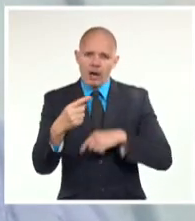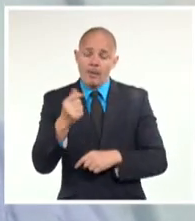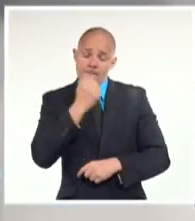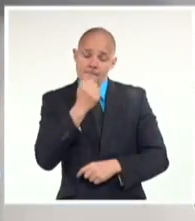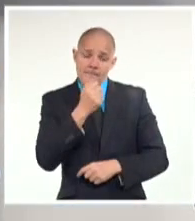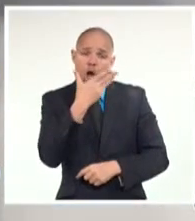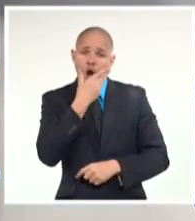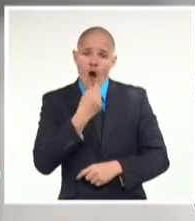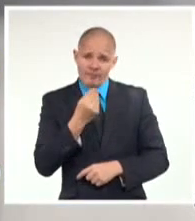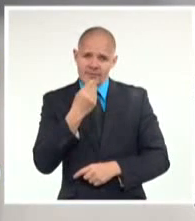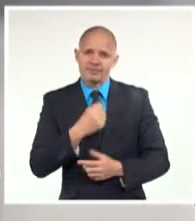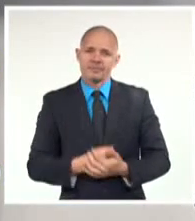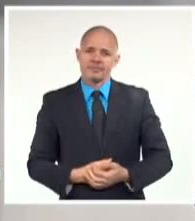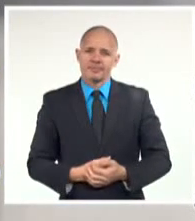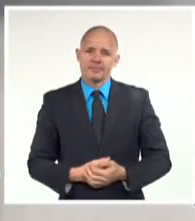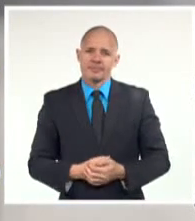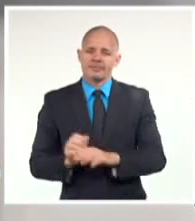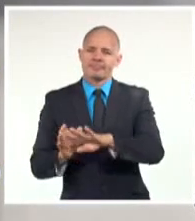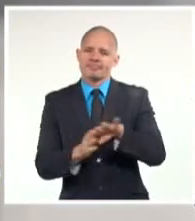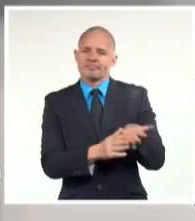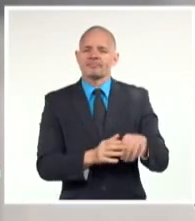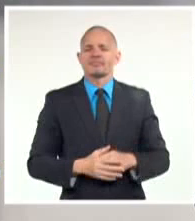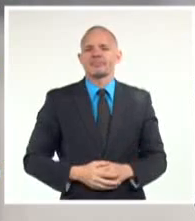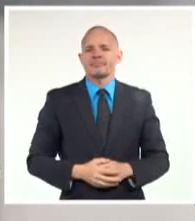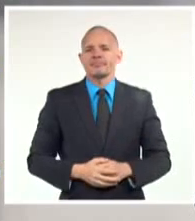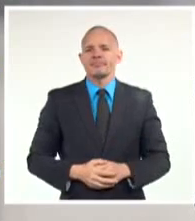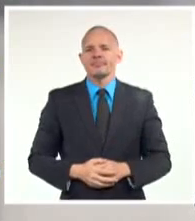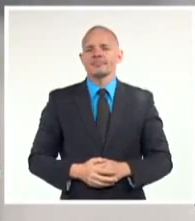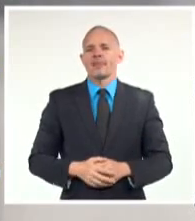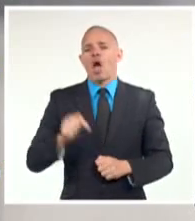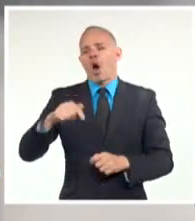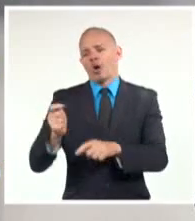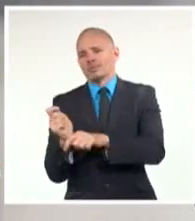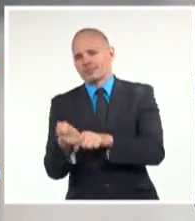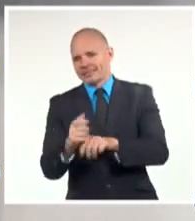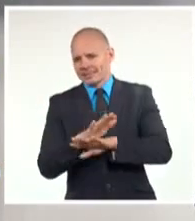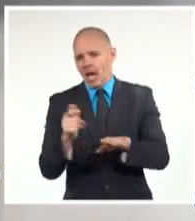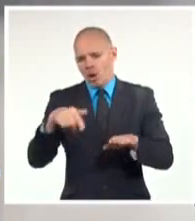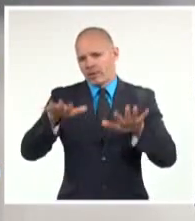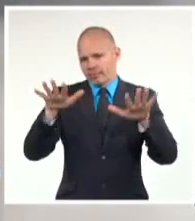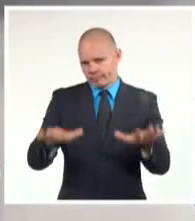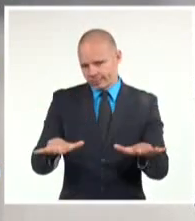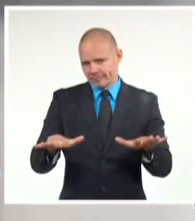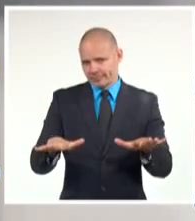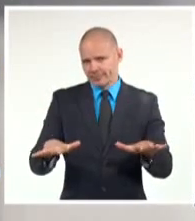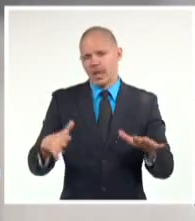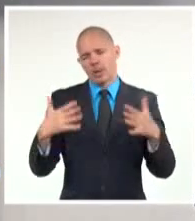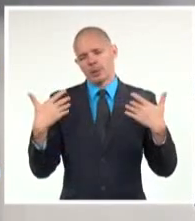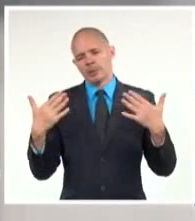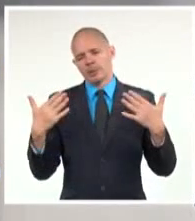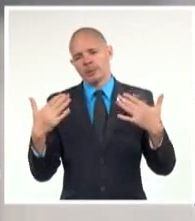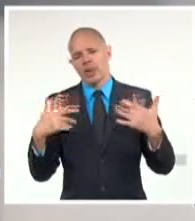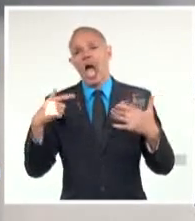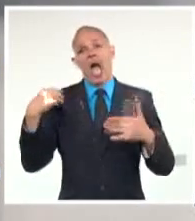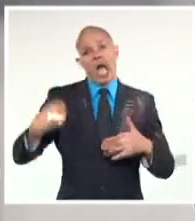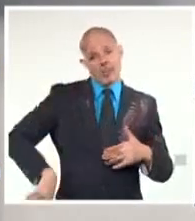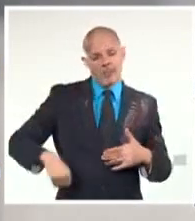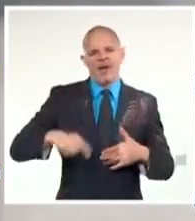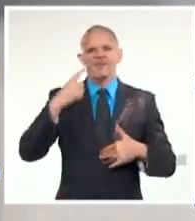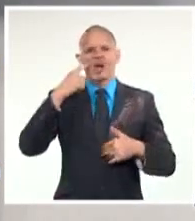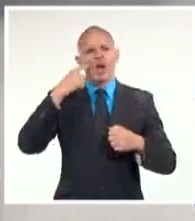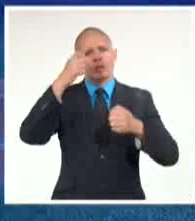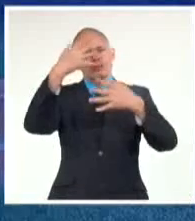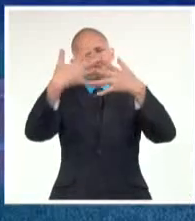supuesto. Y hoy fue jornada de descanso y traslado en la Liga Élite, por lo que aprovechamos como siempre para actualizar la tabla de